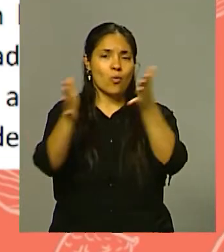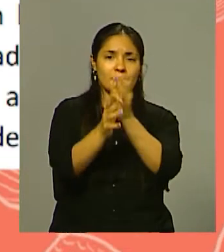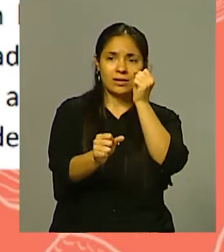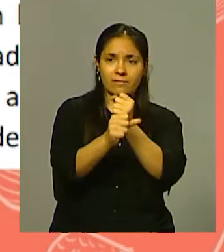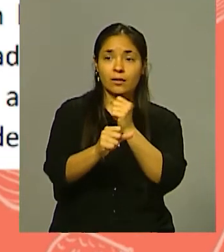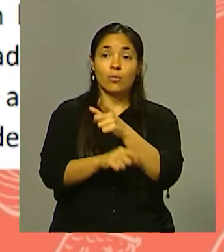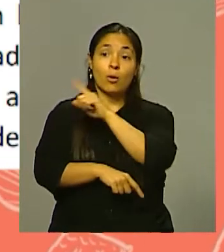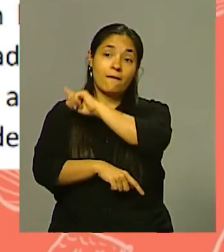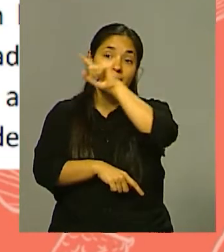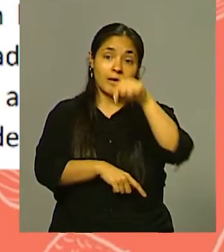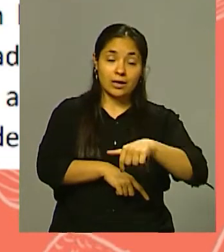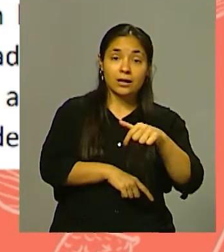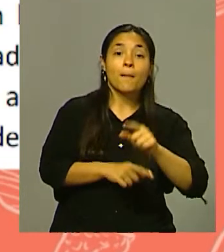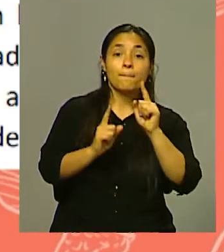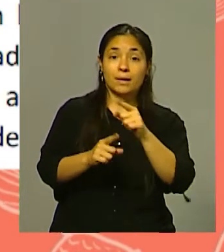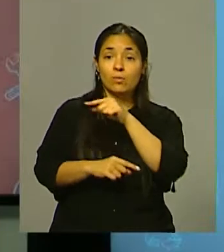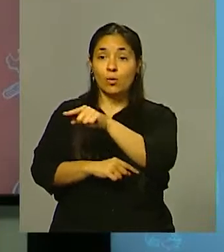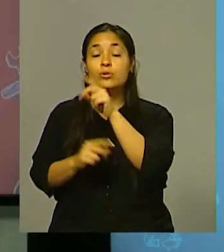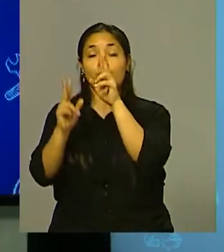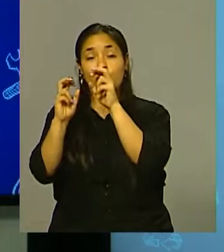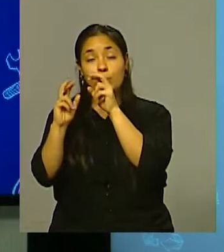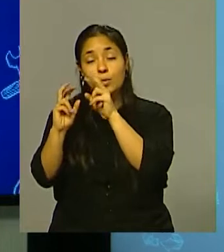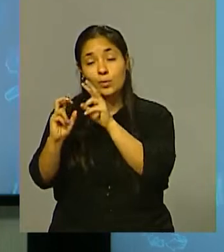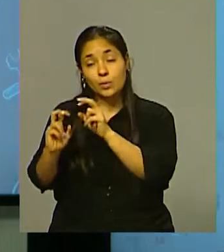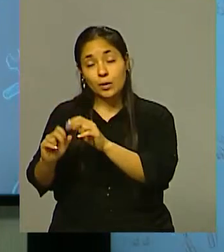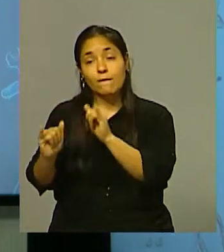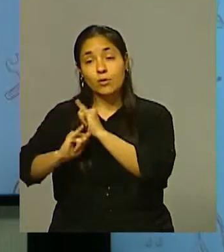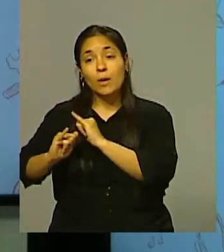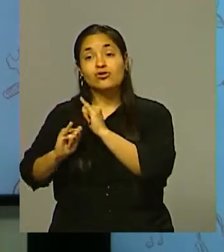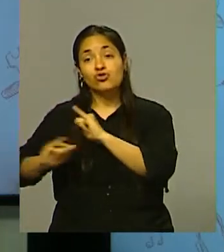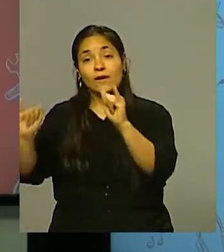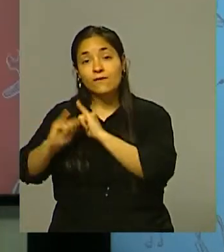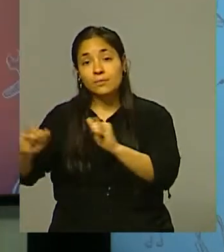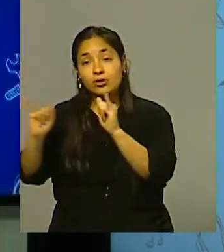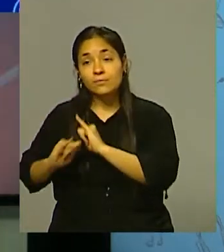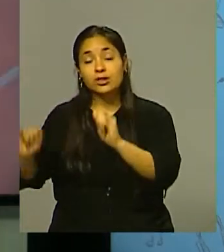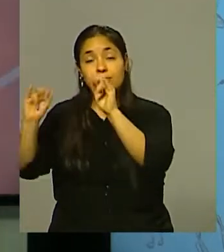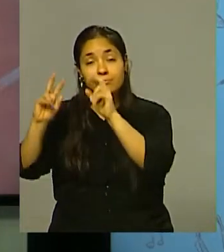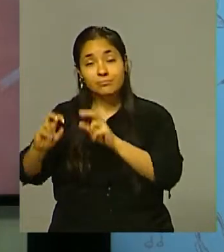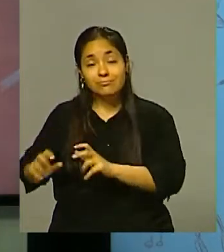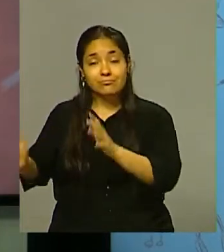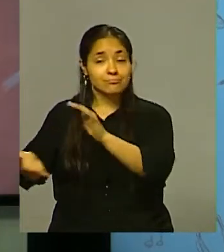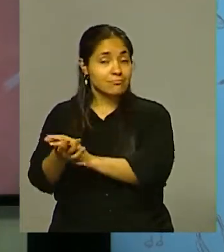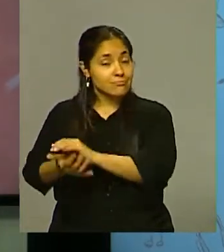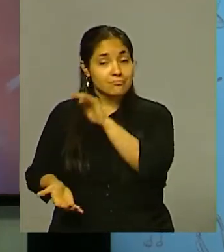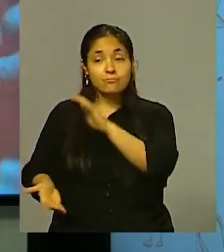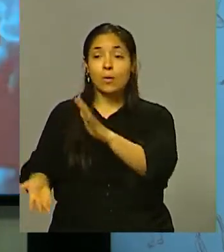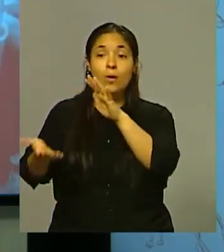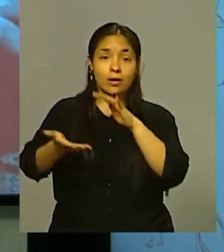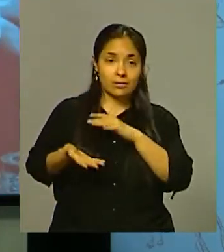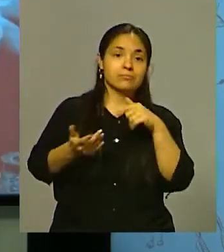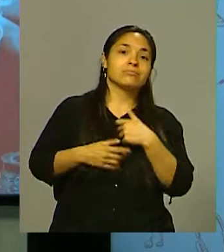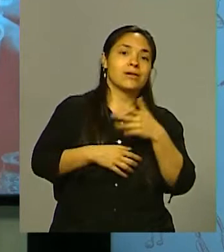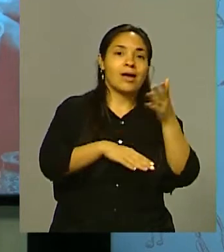que, obviamente, todo eso que has recabado como información, parte de esta investigación, obviamente se plasme tal